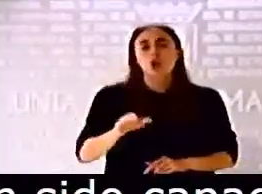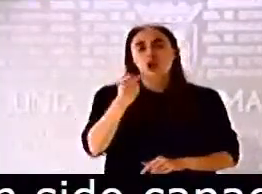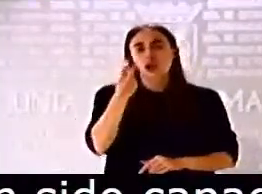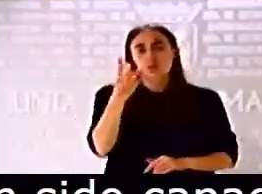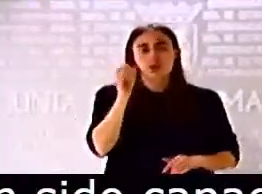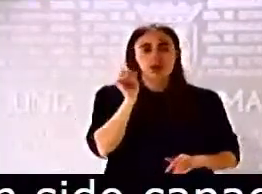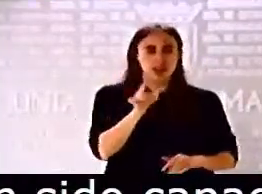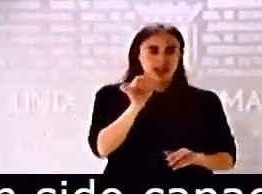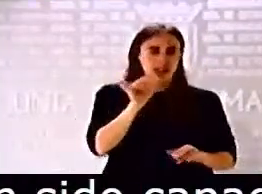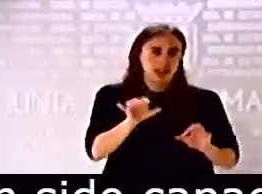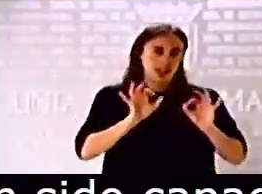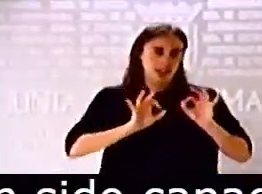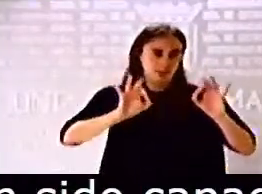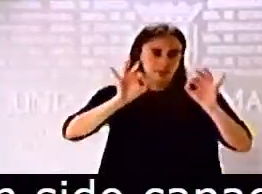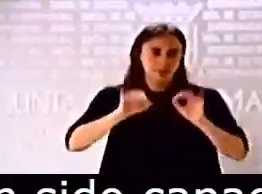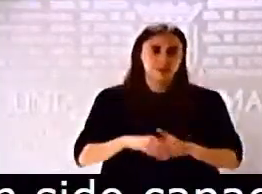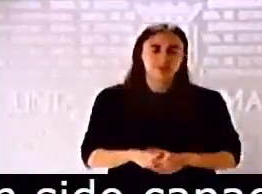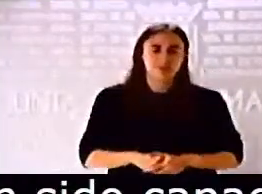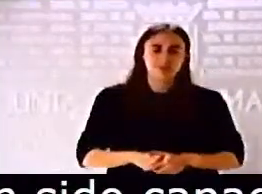tenemos.